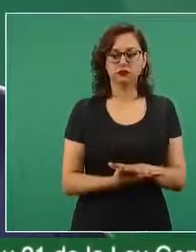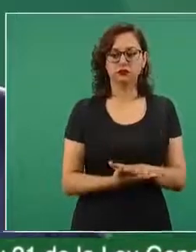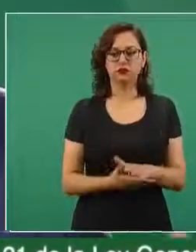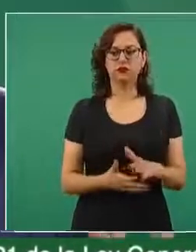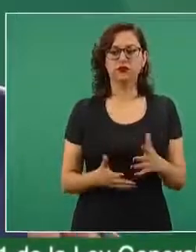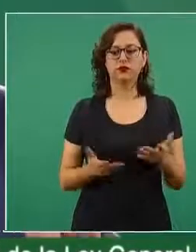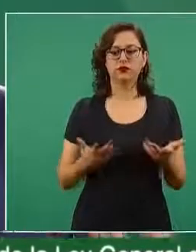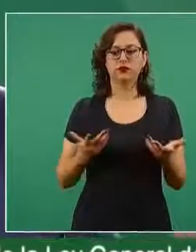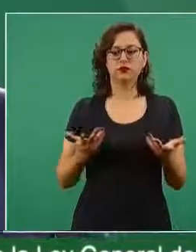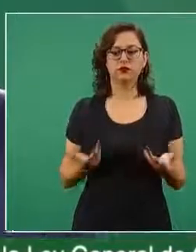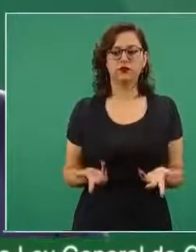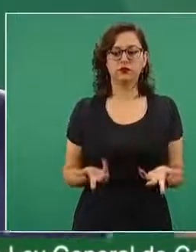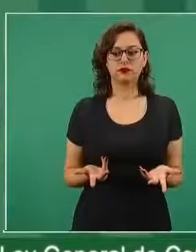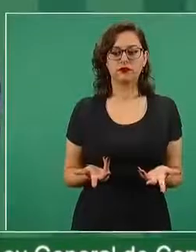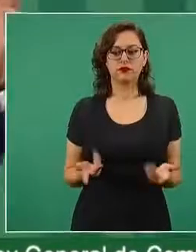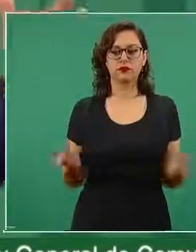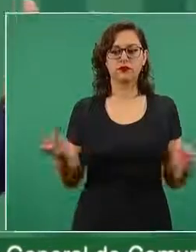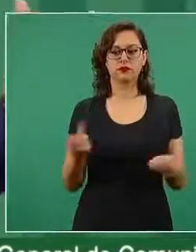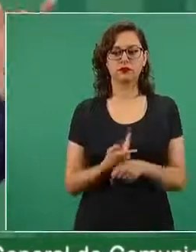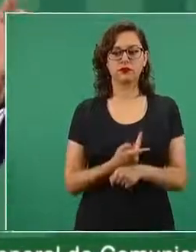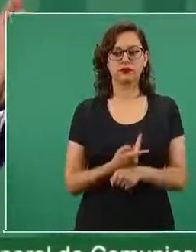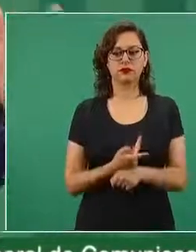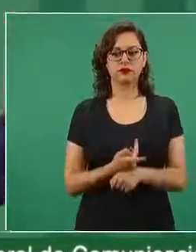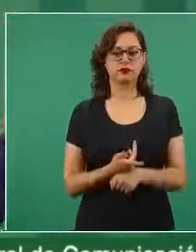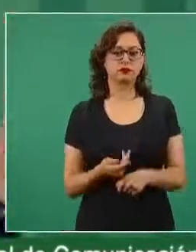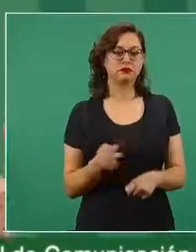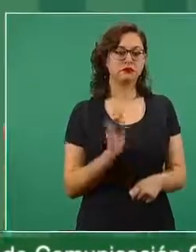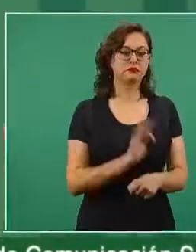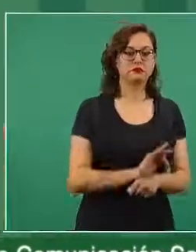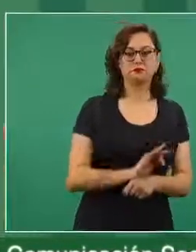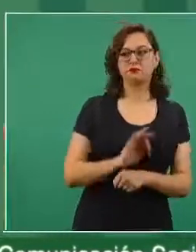Entonces se protegían unos con otros.